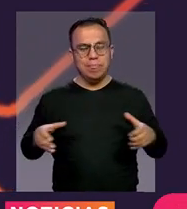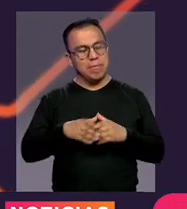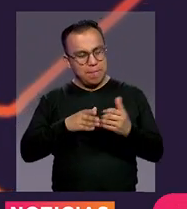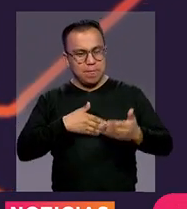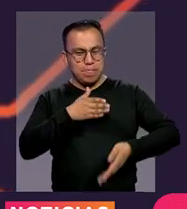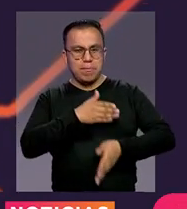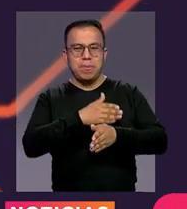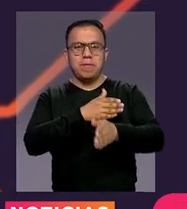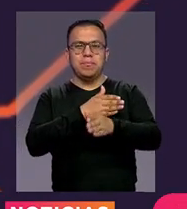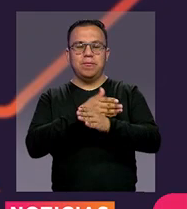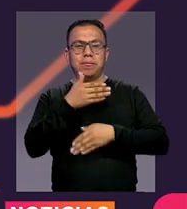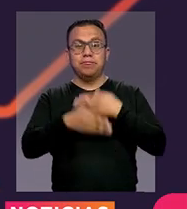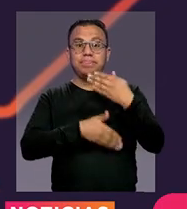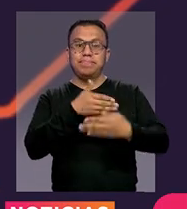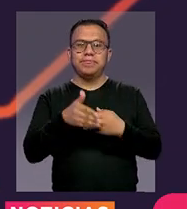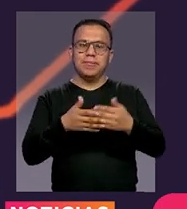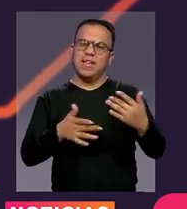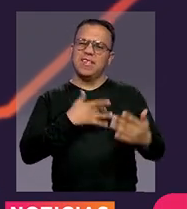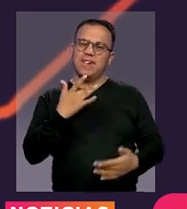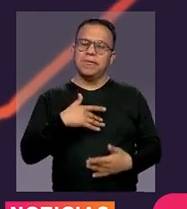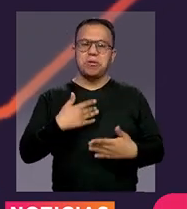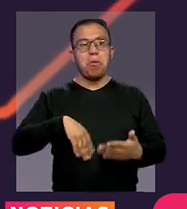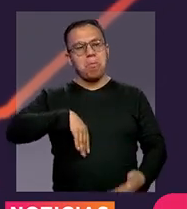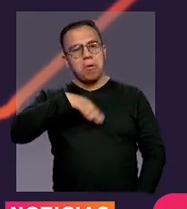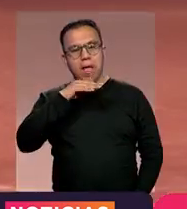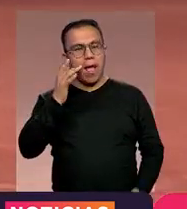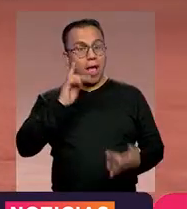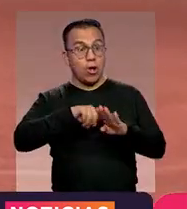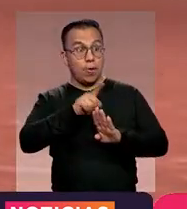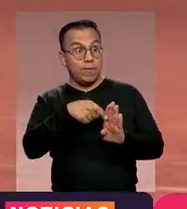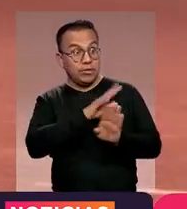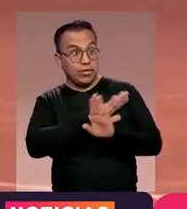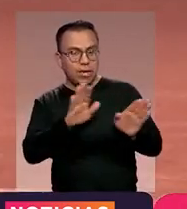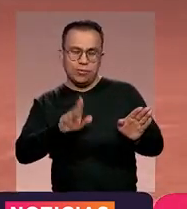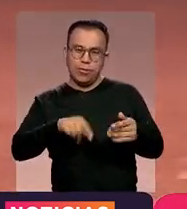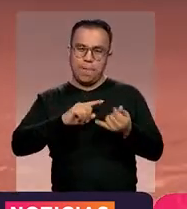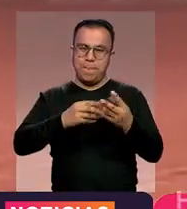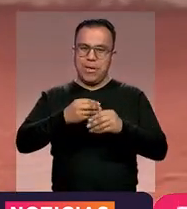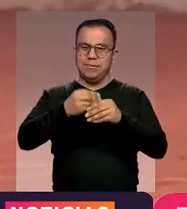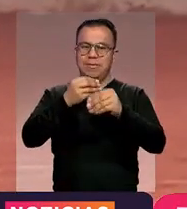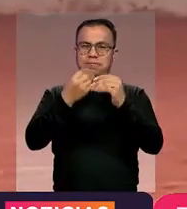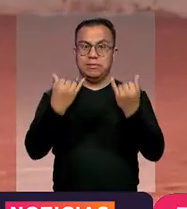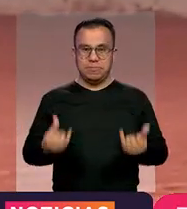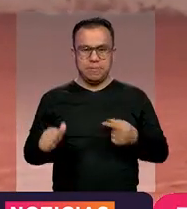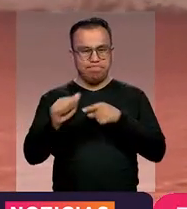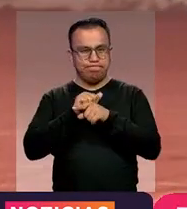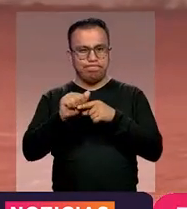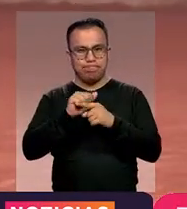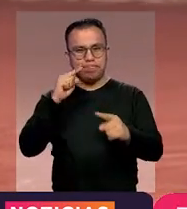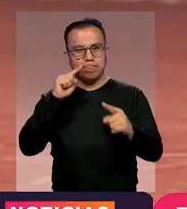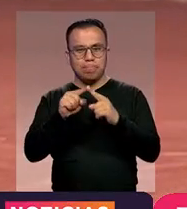lejos y no, digamos, sentirme pues complacida solo con esto. Ahora Valentina se prepara para su siguiente